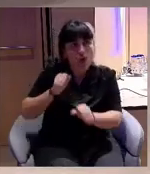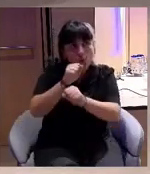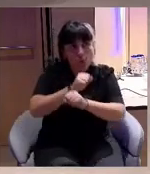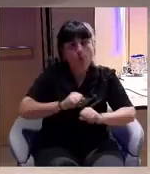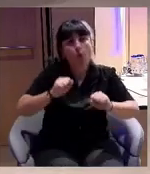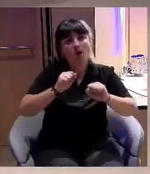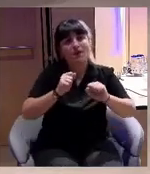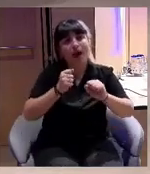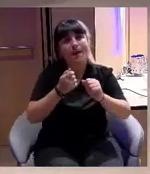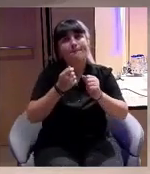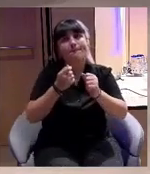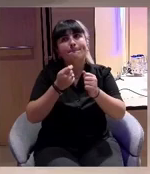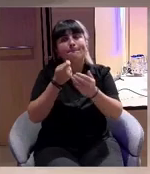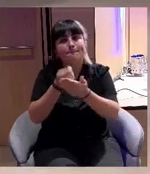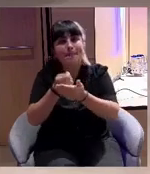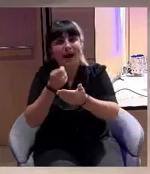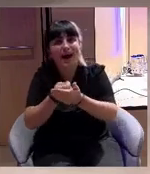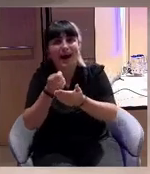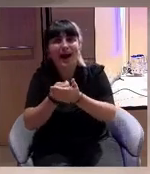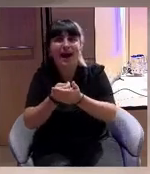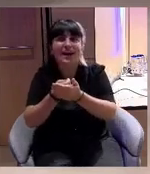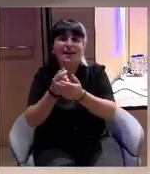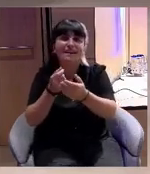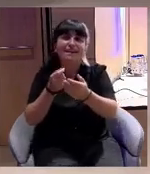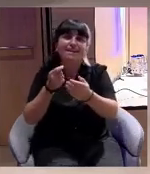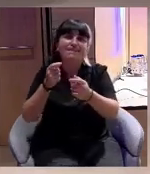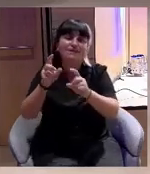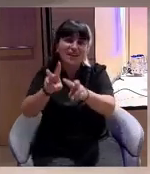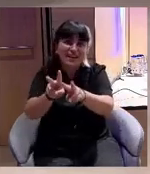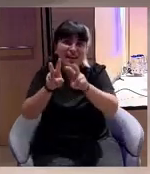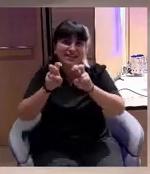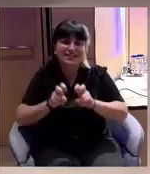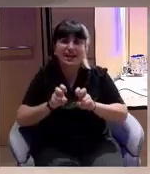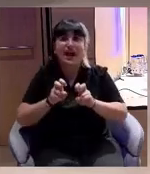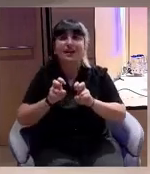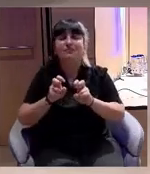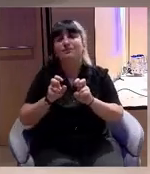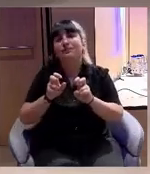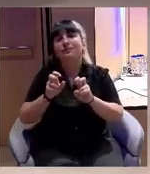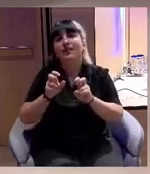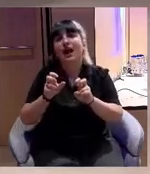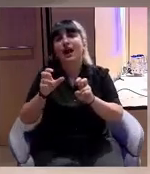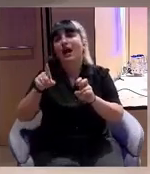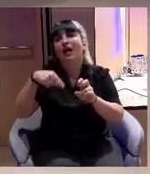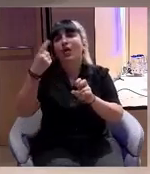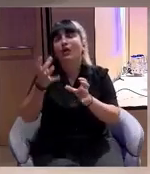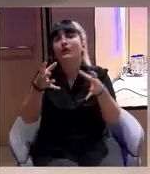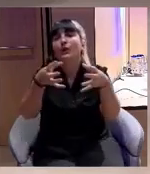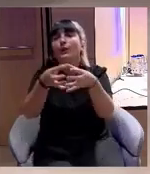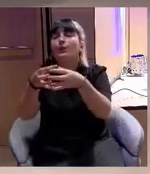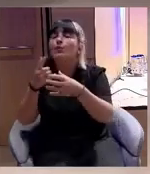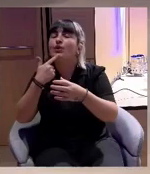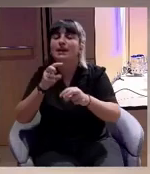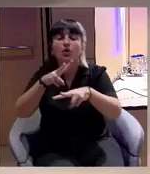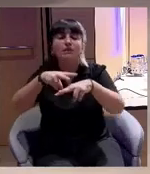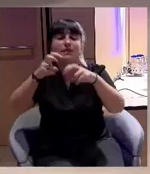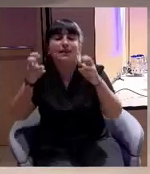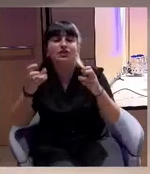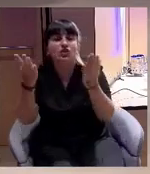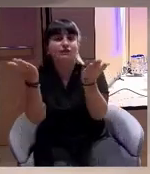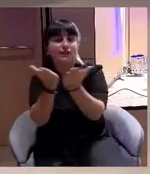financiar organizaciones no gubernamentales al sector académico para que produzca este tipo de